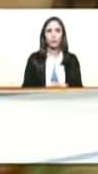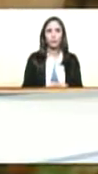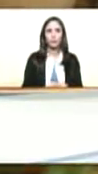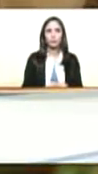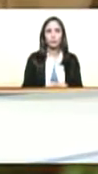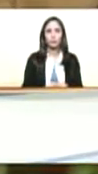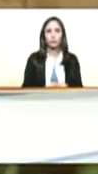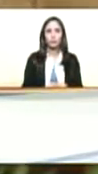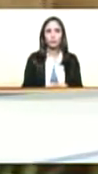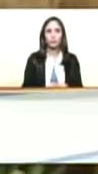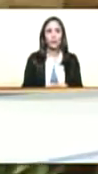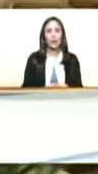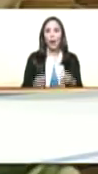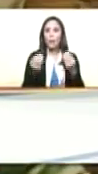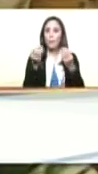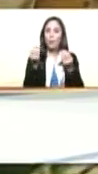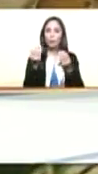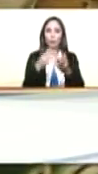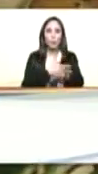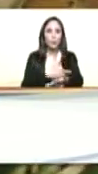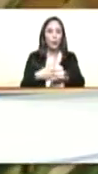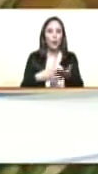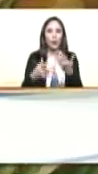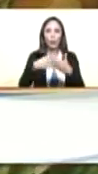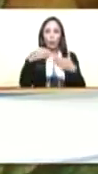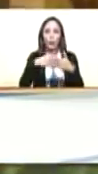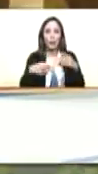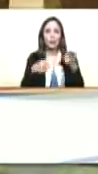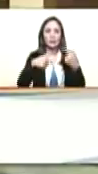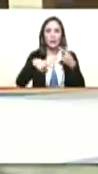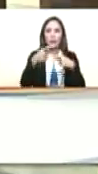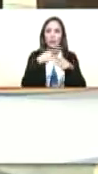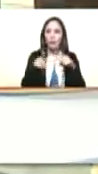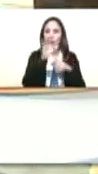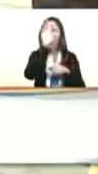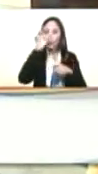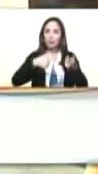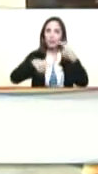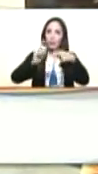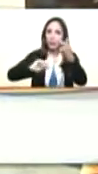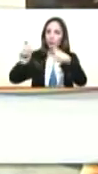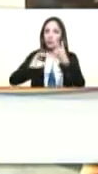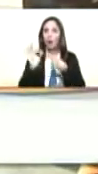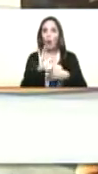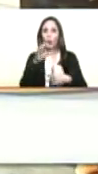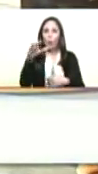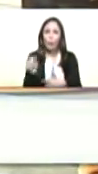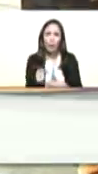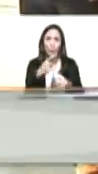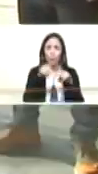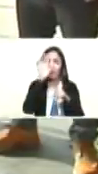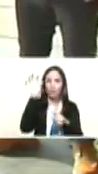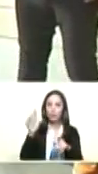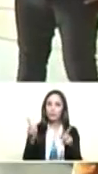no gastamos miles de millones de dólares, no. Hacemos inversiones concretas para el pueblo. Integra la